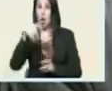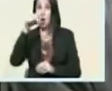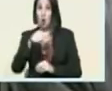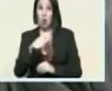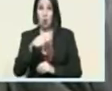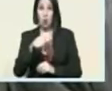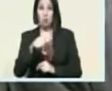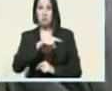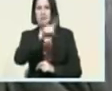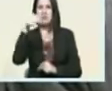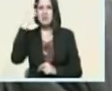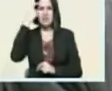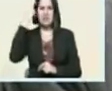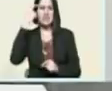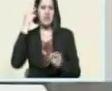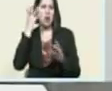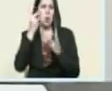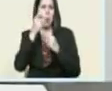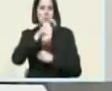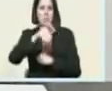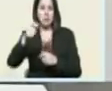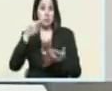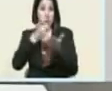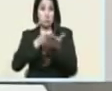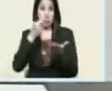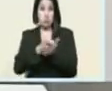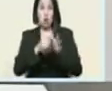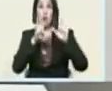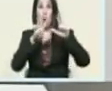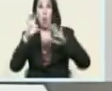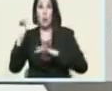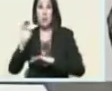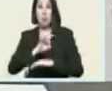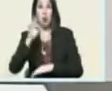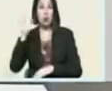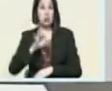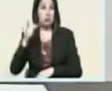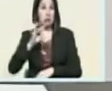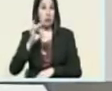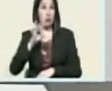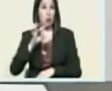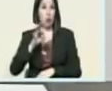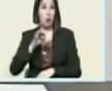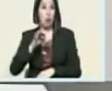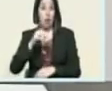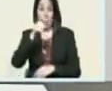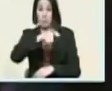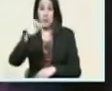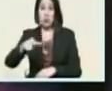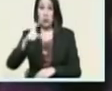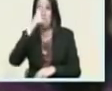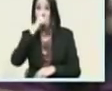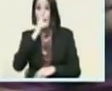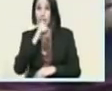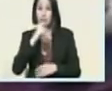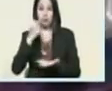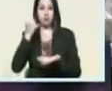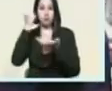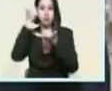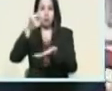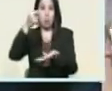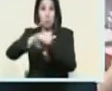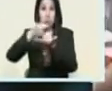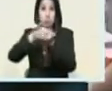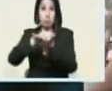Hoy, ¿ustedes saben cuántas personas tenemos pensionadas? El 90% de las personas en edad de ser pensionadas. Y